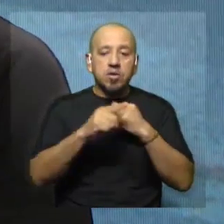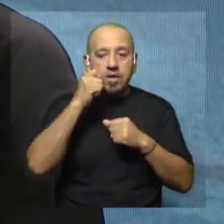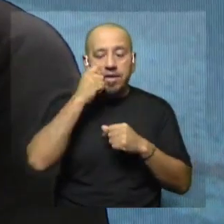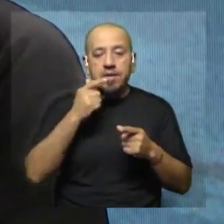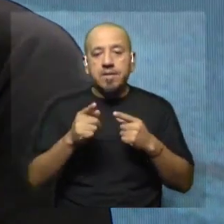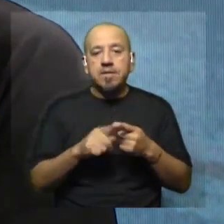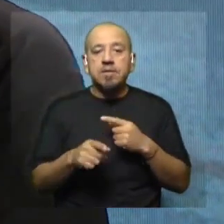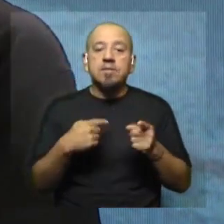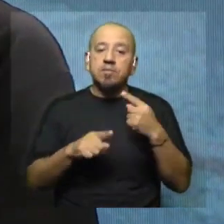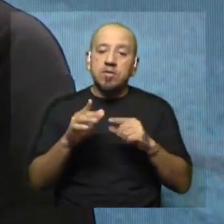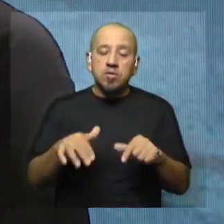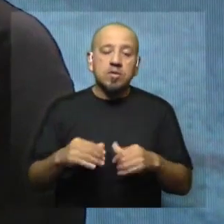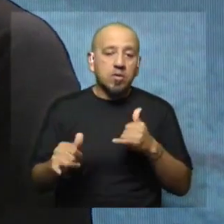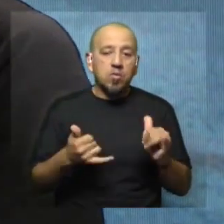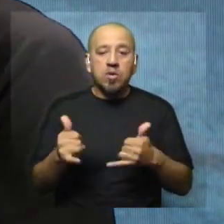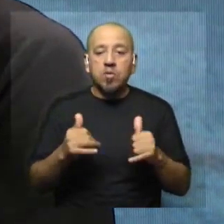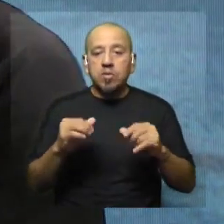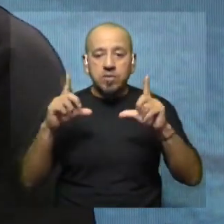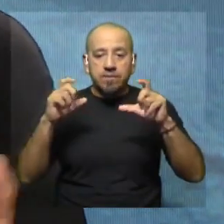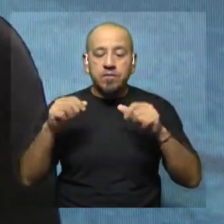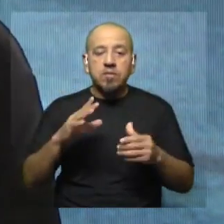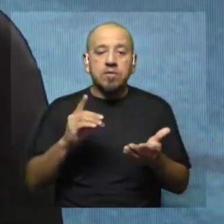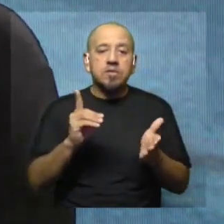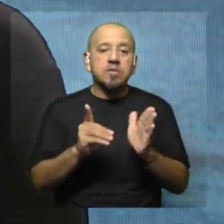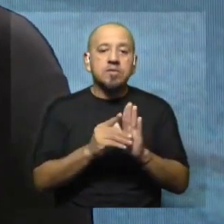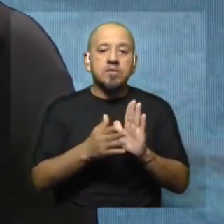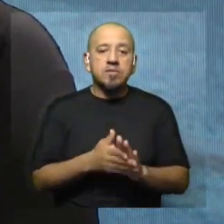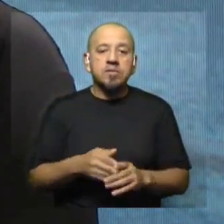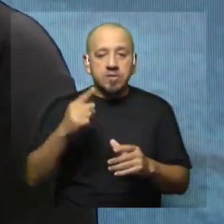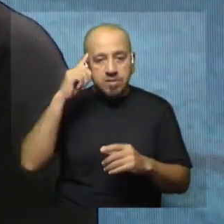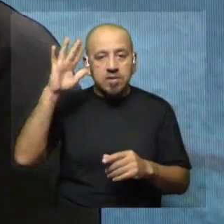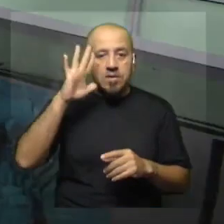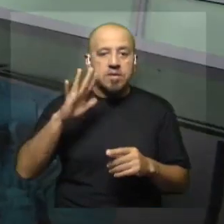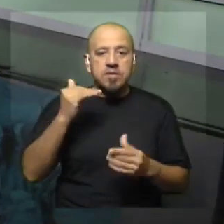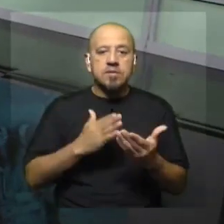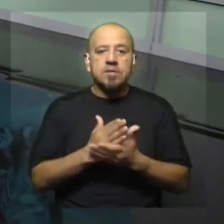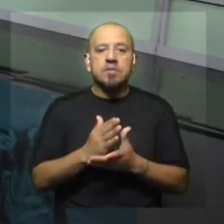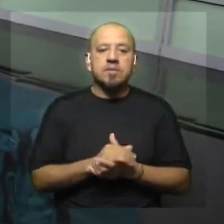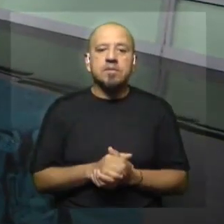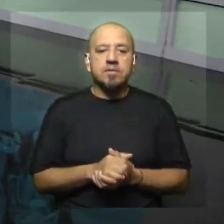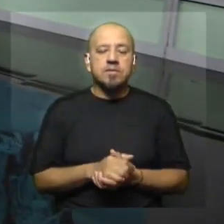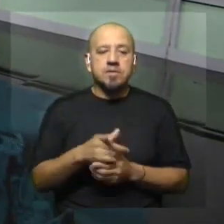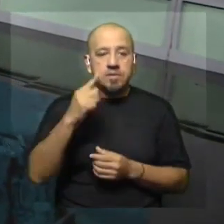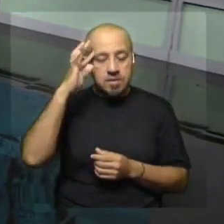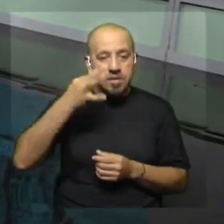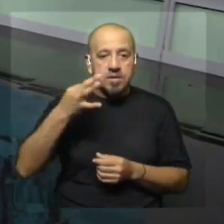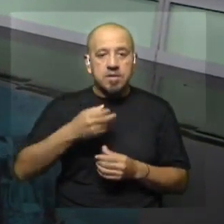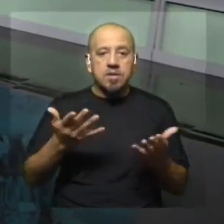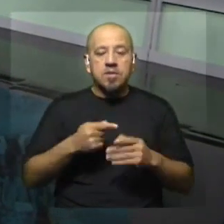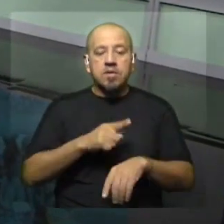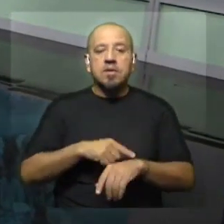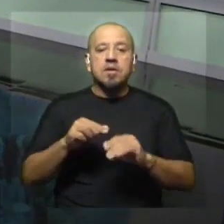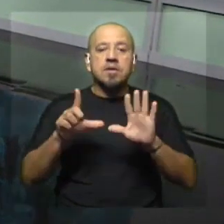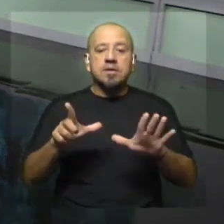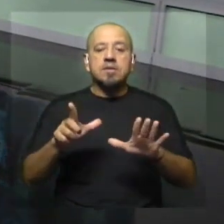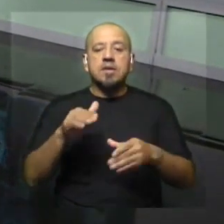crees. Pero tiene que ver con este juego que la fotografía es documento y es ficción todo el tiempo. Excelente. Bueno, pero la realidad es lo que va a suceder ahora a las 19. Esperemos